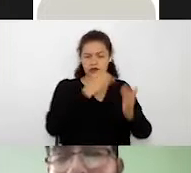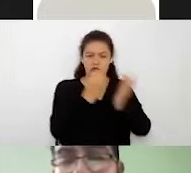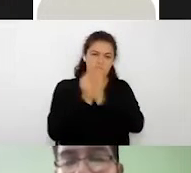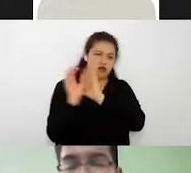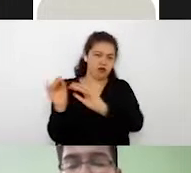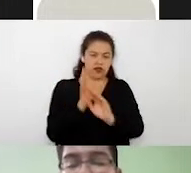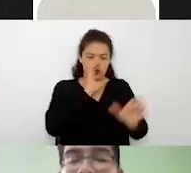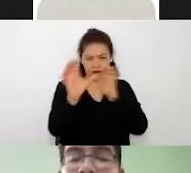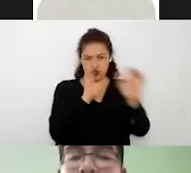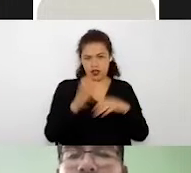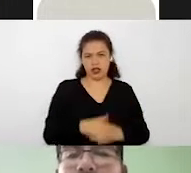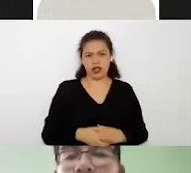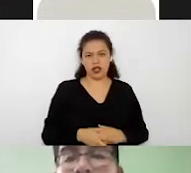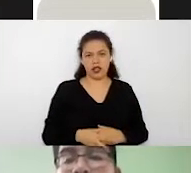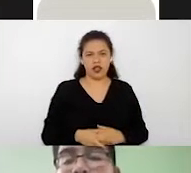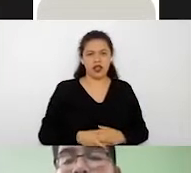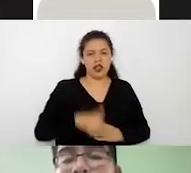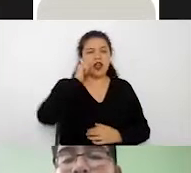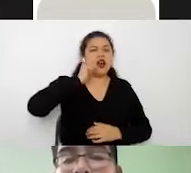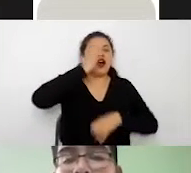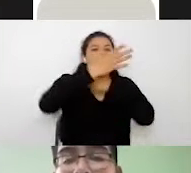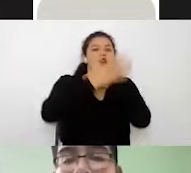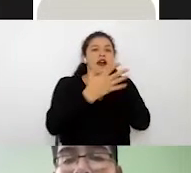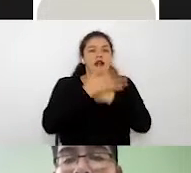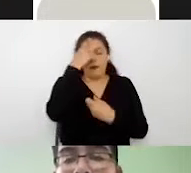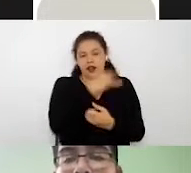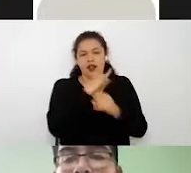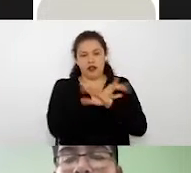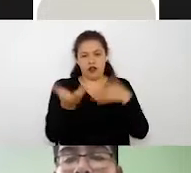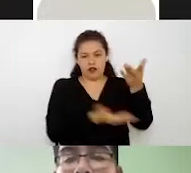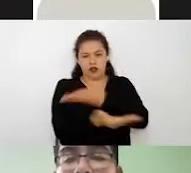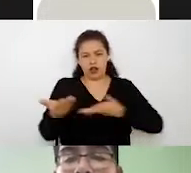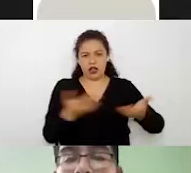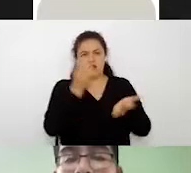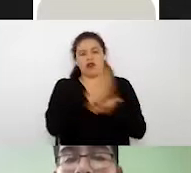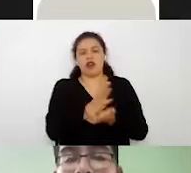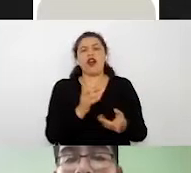de comunicación, siempre se les hace saber que la información solo se comparte